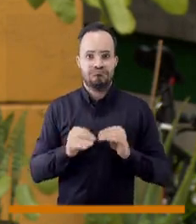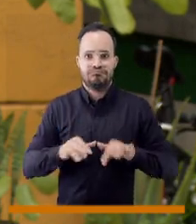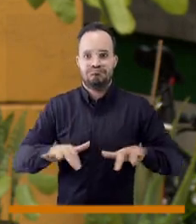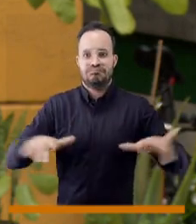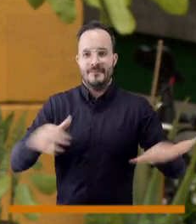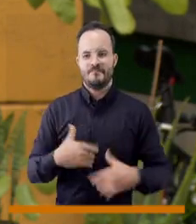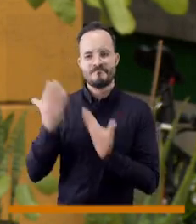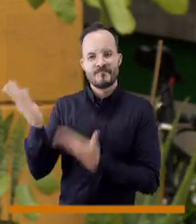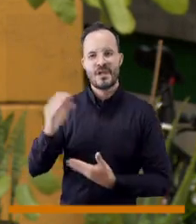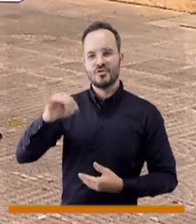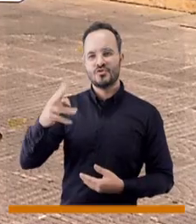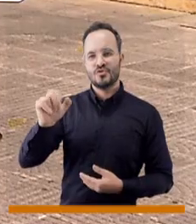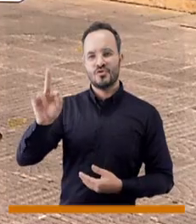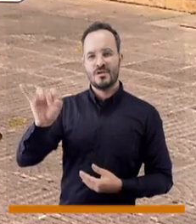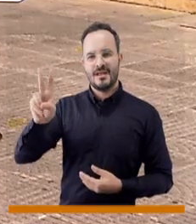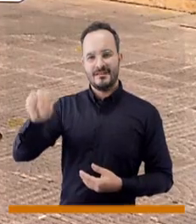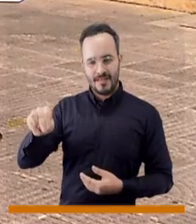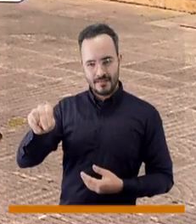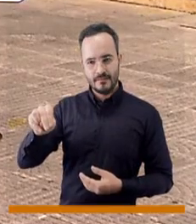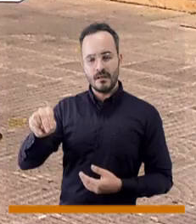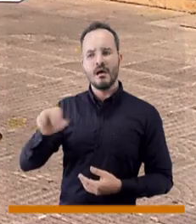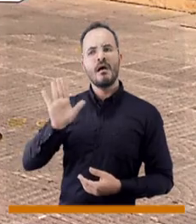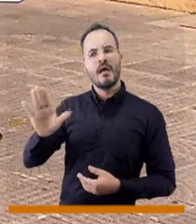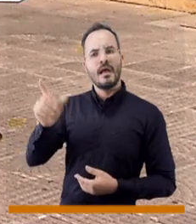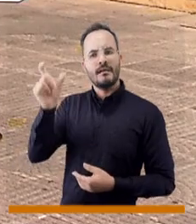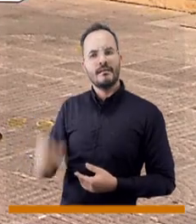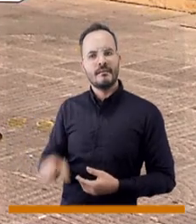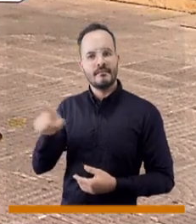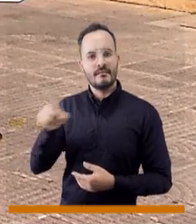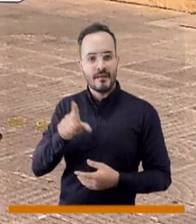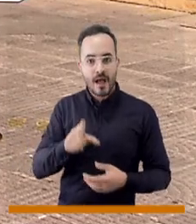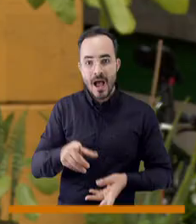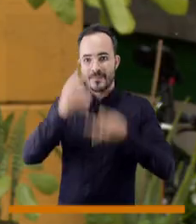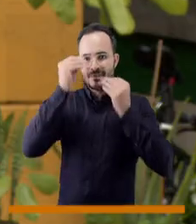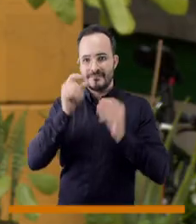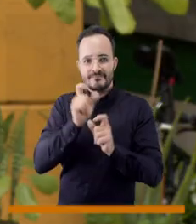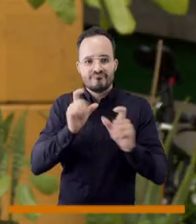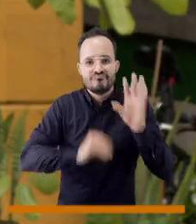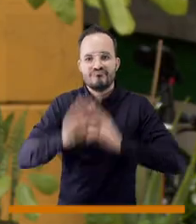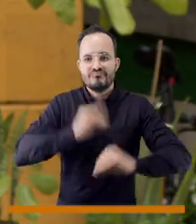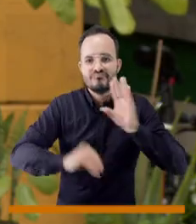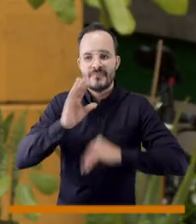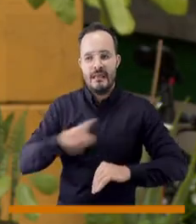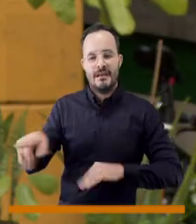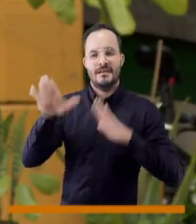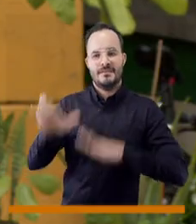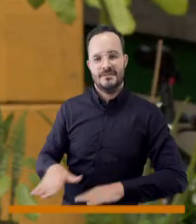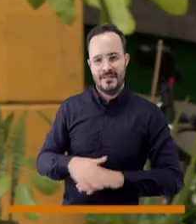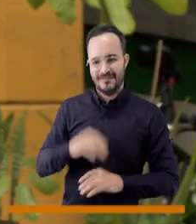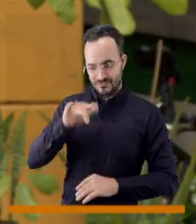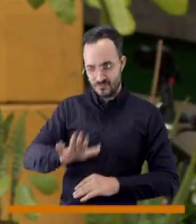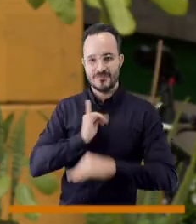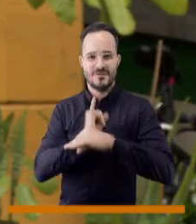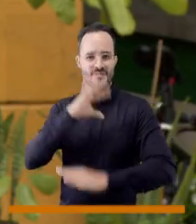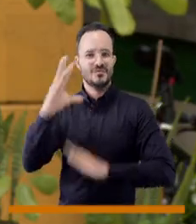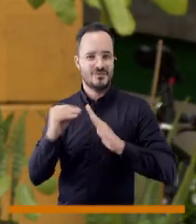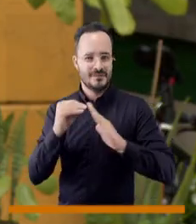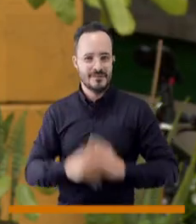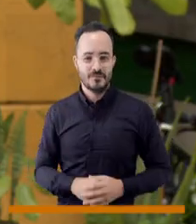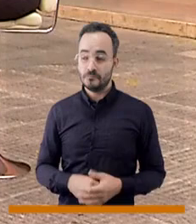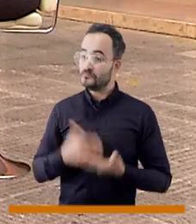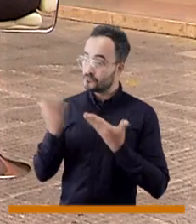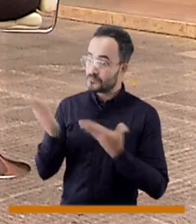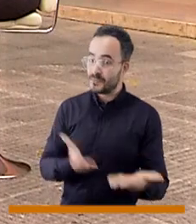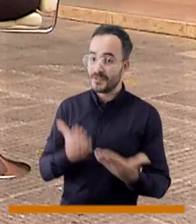por eso nos acompaña Jonathan Vázquez González, representante de los aprendices de la institución Guillermo